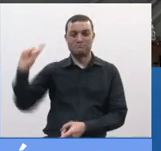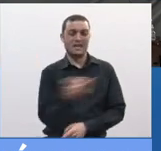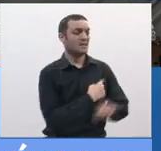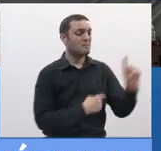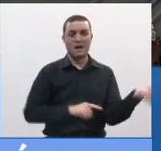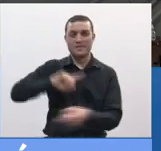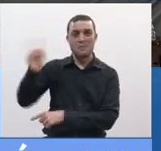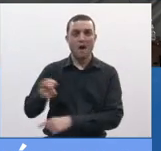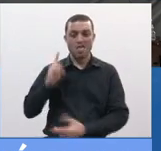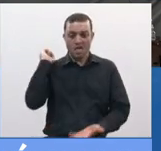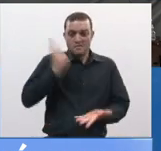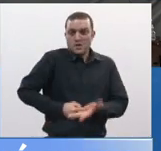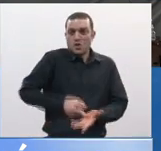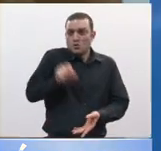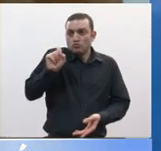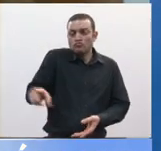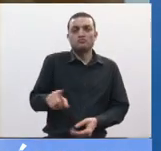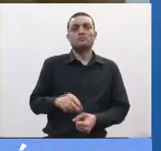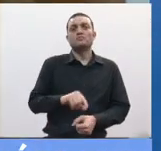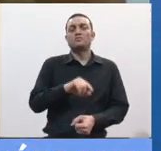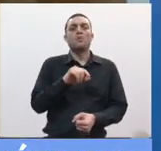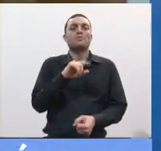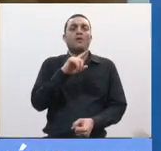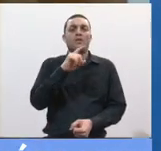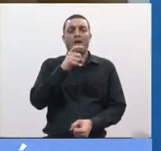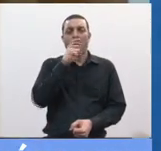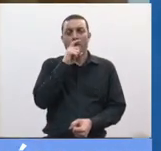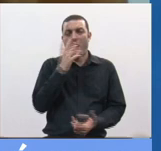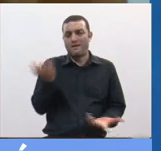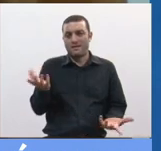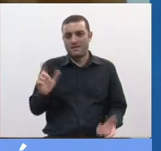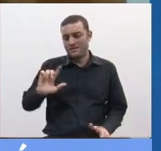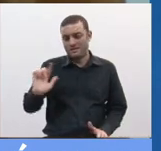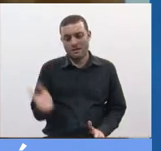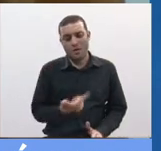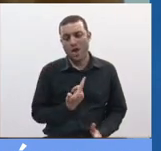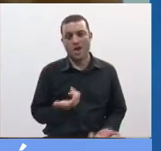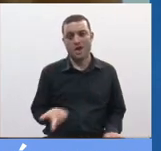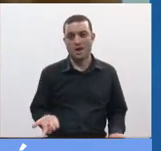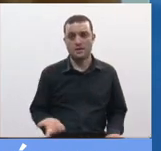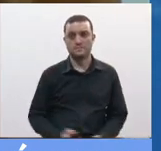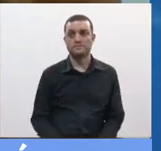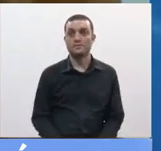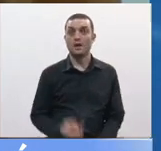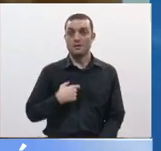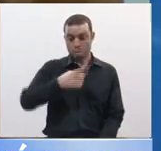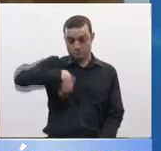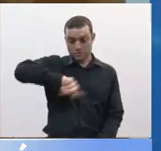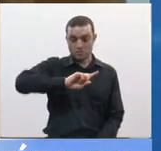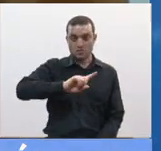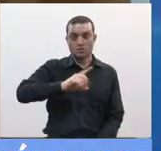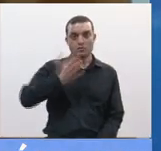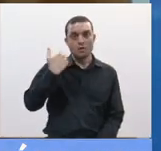Yo estoy convencido, nosotros hicimos el procedimiento correcto, ¿verdad? Consejo de la magistratura, como estamos haciendo